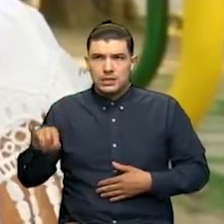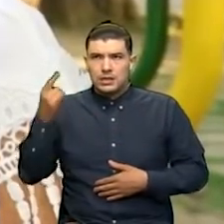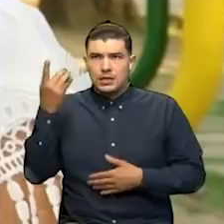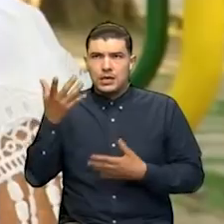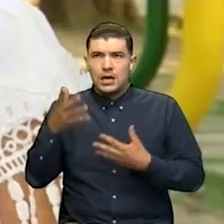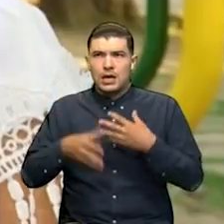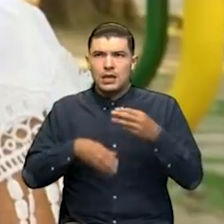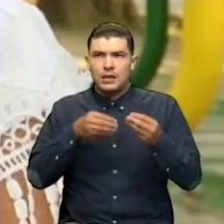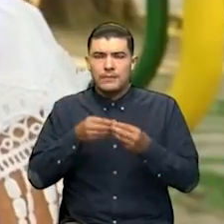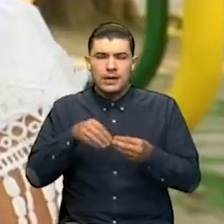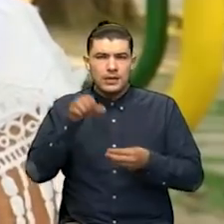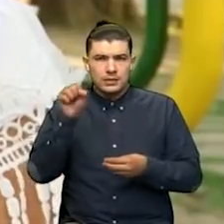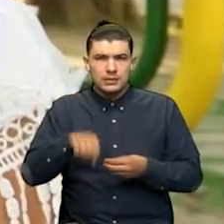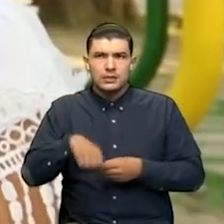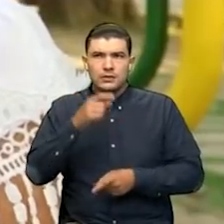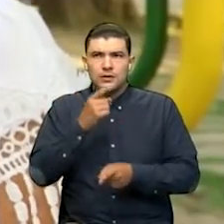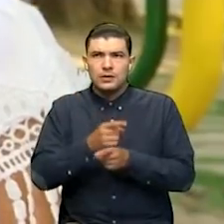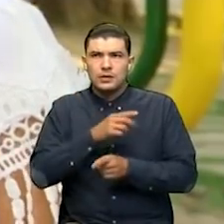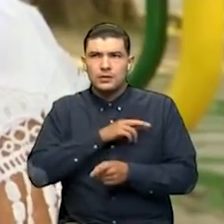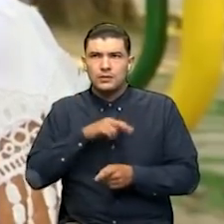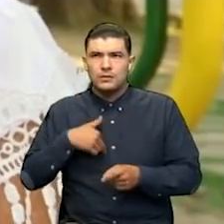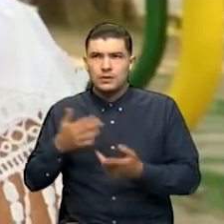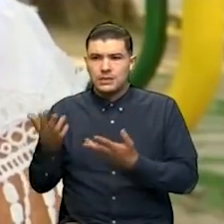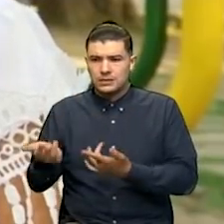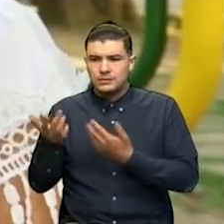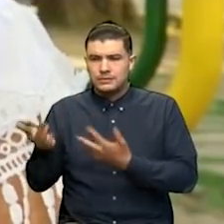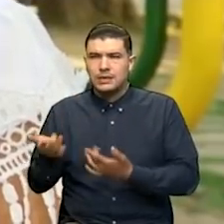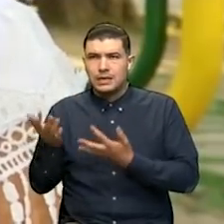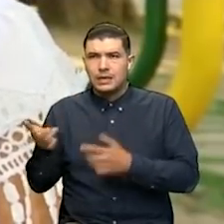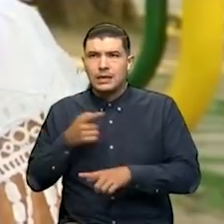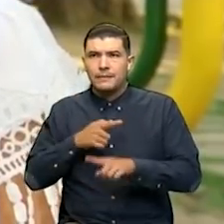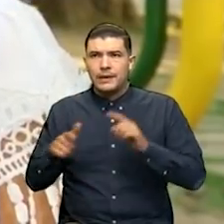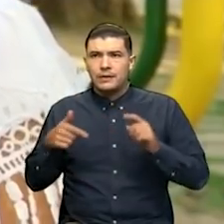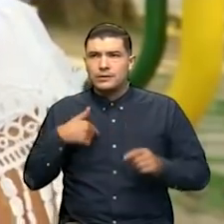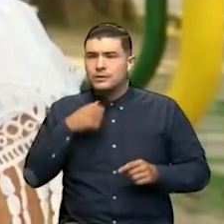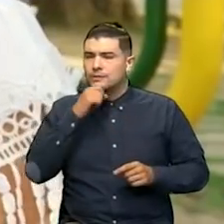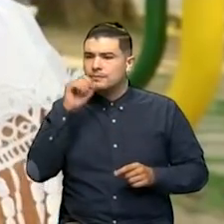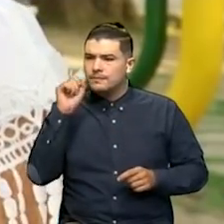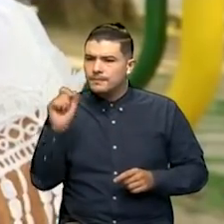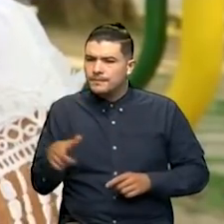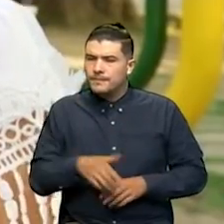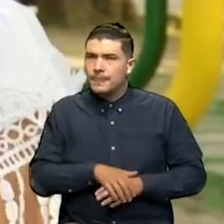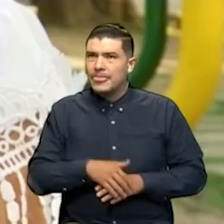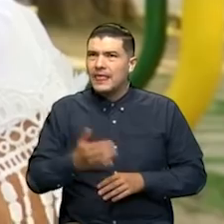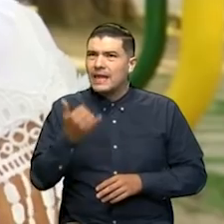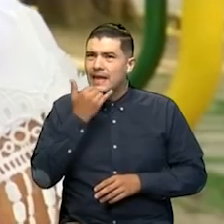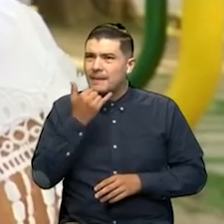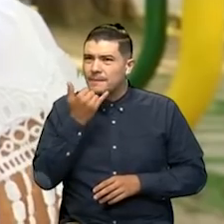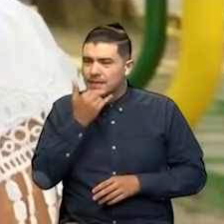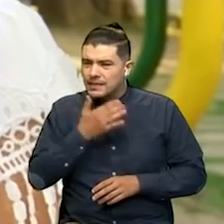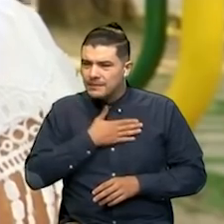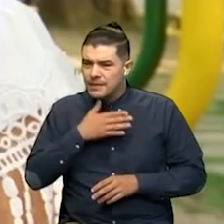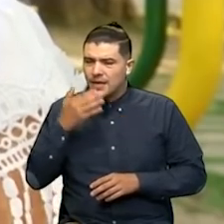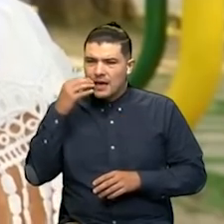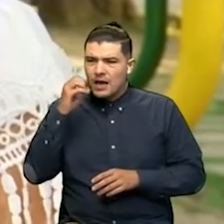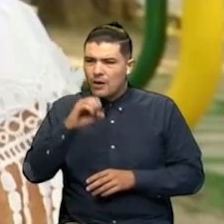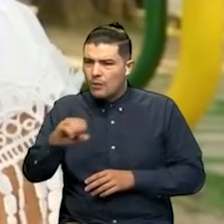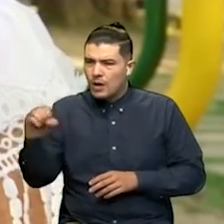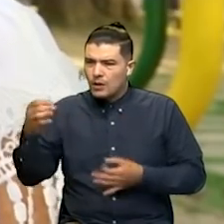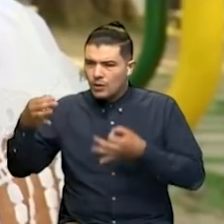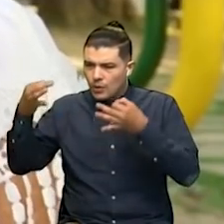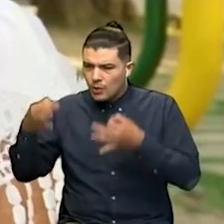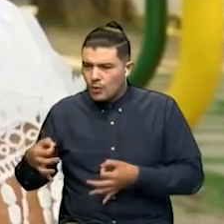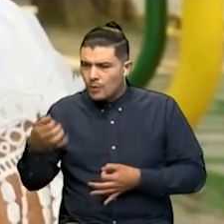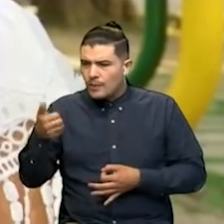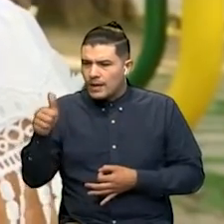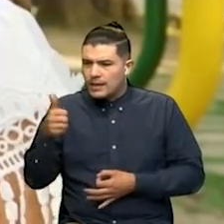y estamos a la espera, pero la pregunta como tal es ¿qué pasa si mi abuelo cumple los 10 años